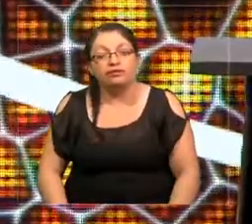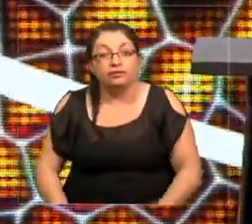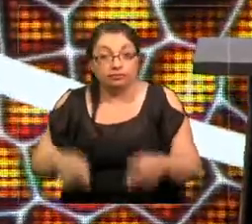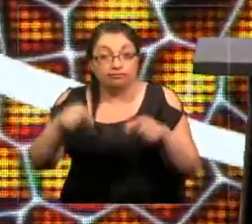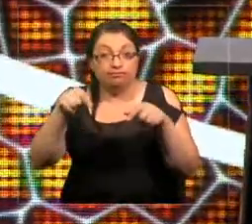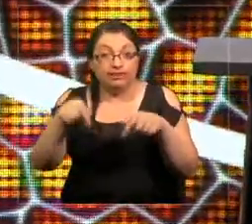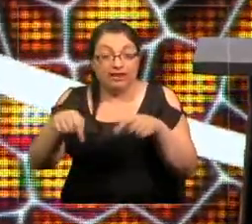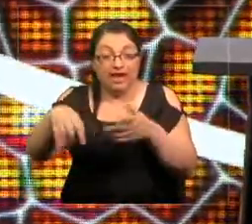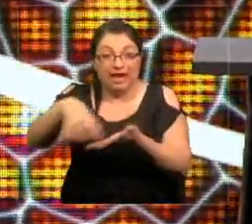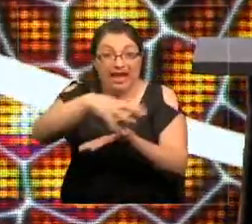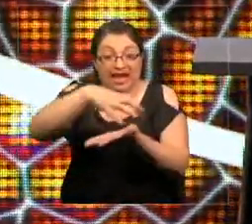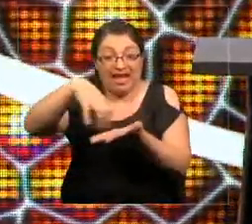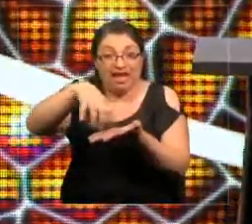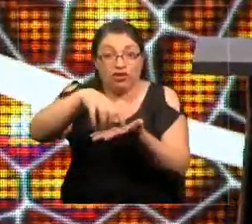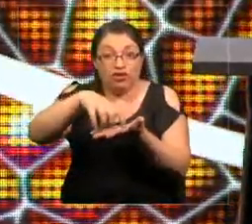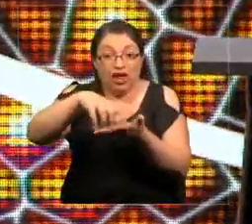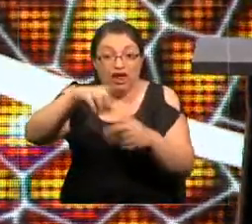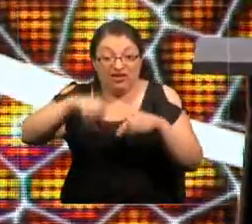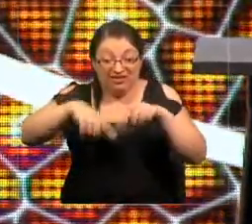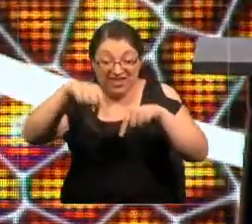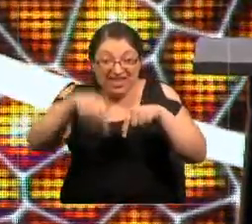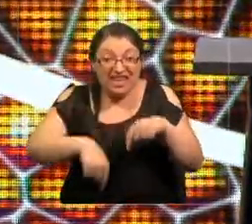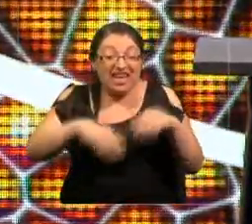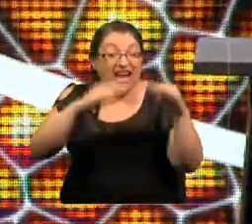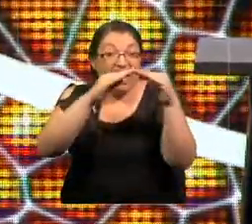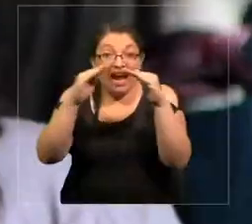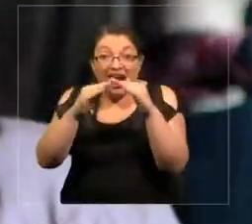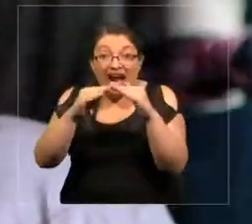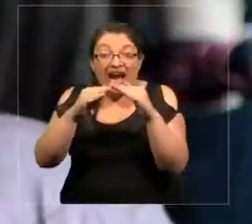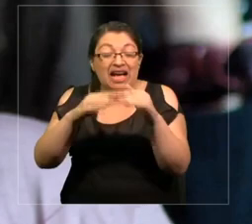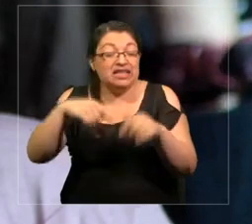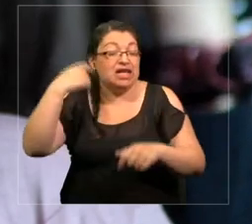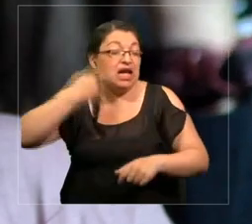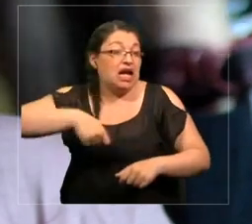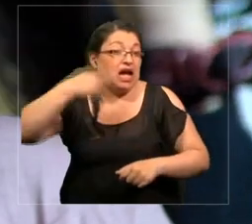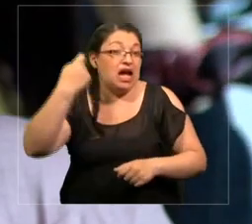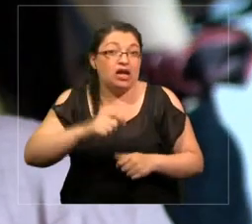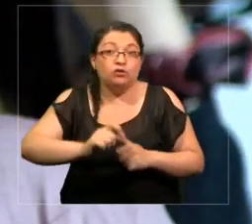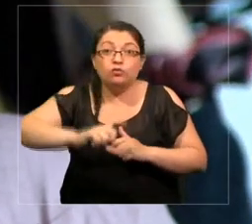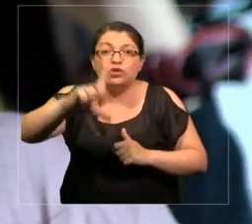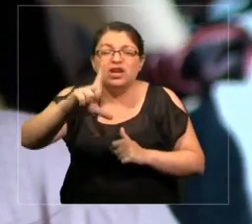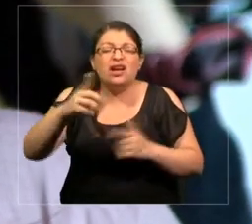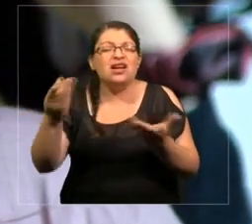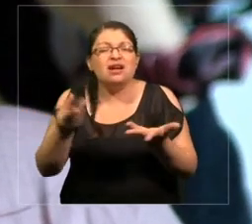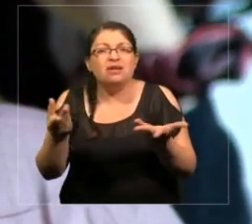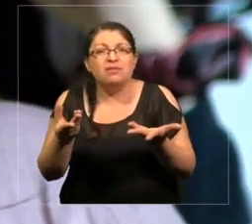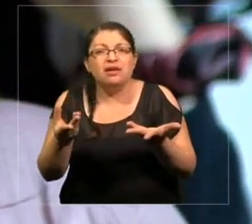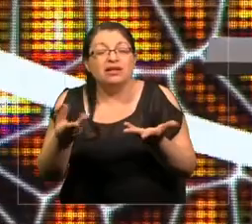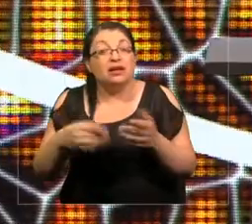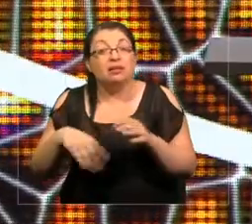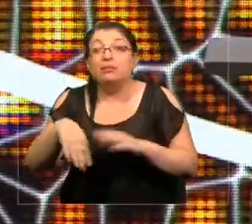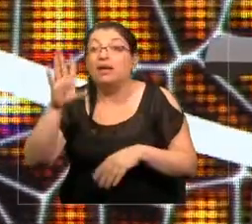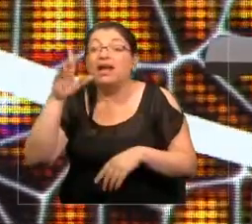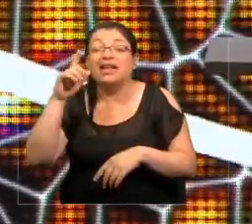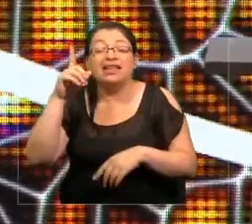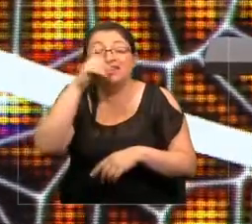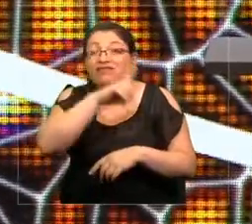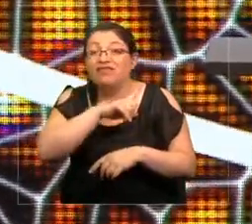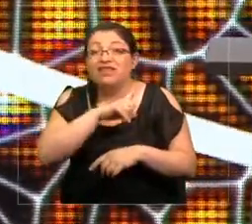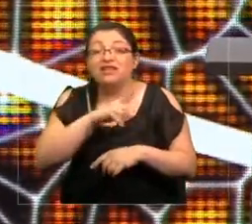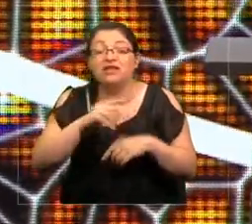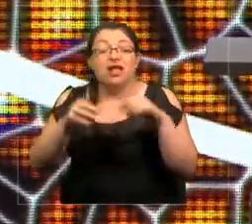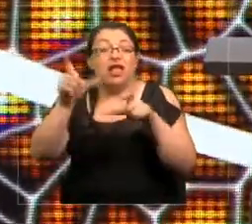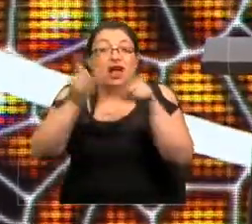precios del suelo y de la vivienda en las ciudades es cada vez más difícil inclusive para la población de clase